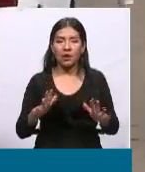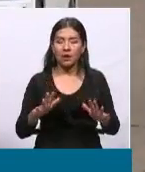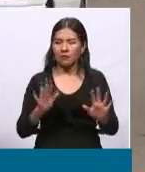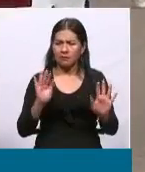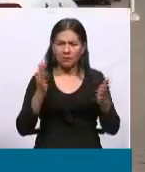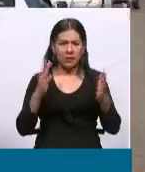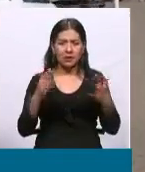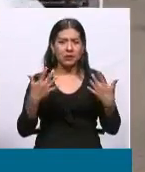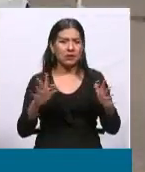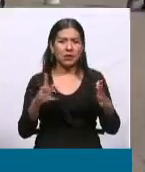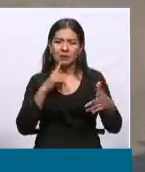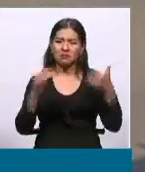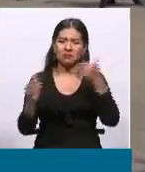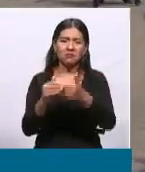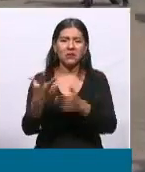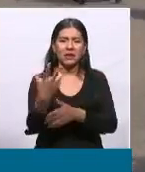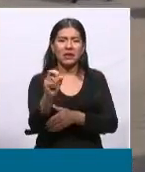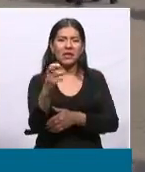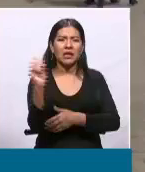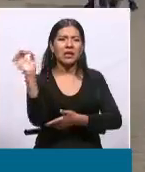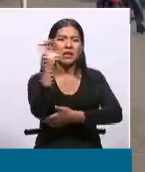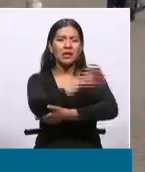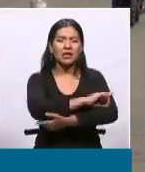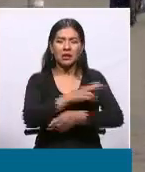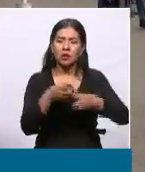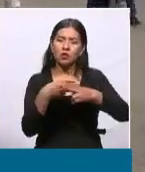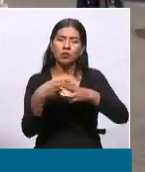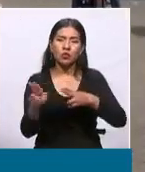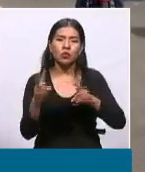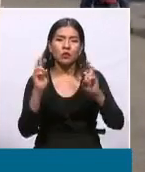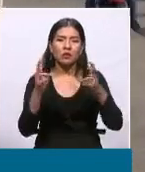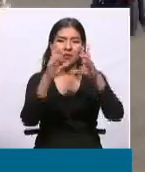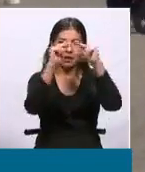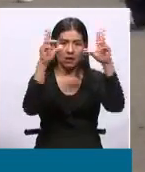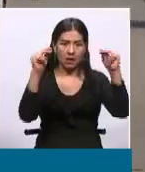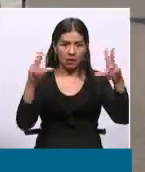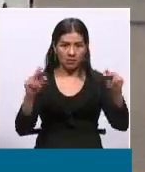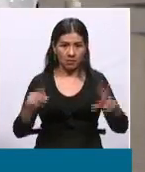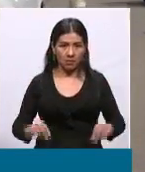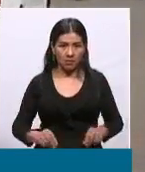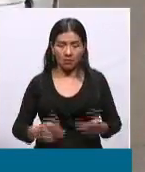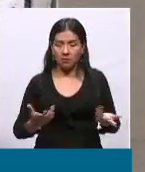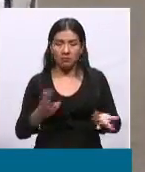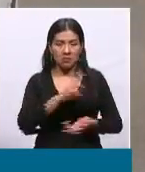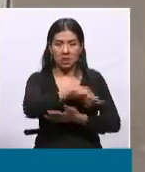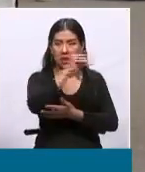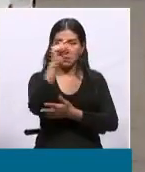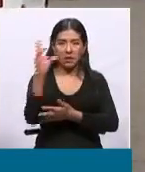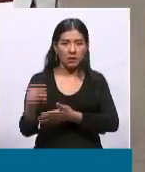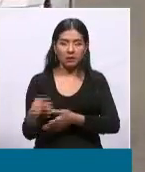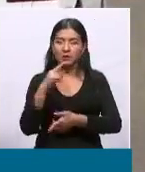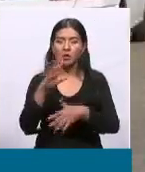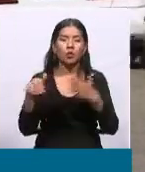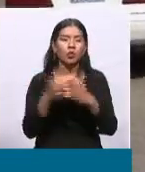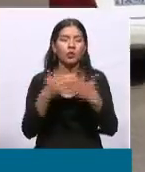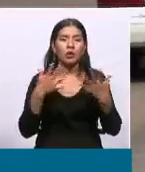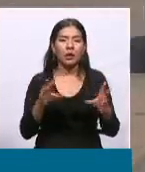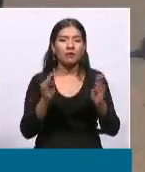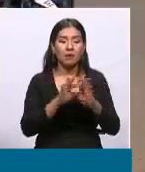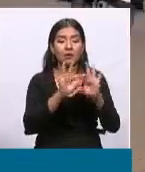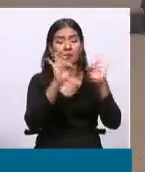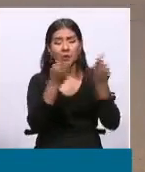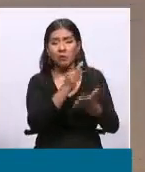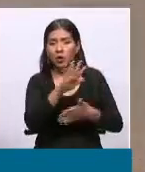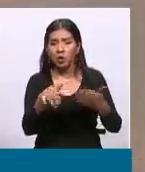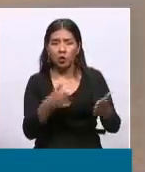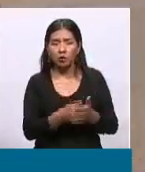prácticamente a 30 días de la Navidad, lo más probable es que justo las